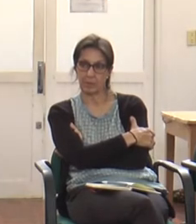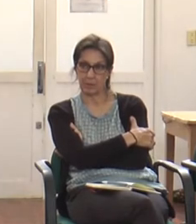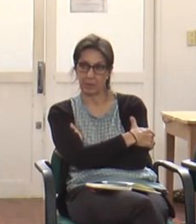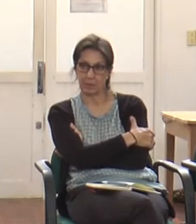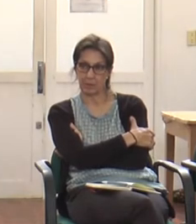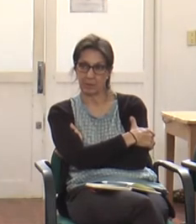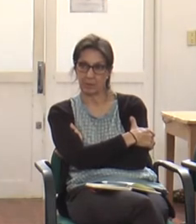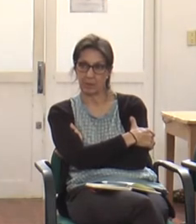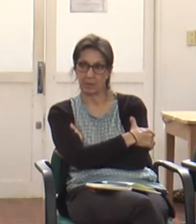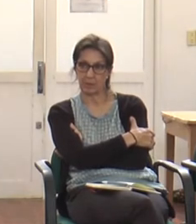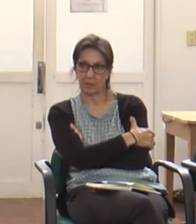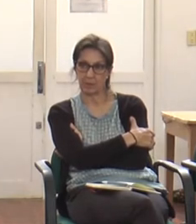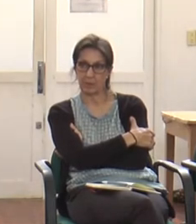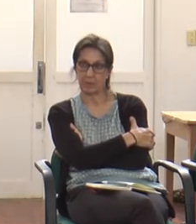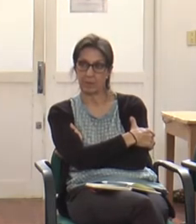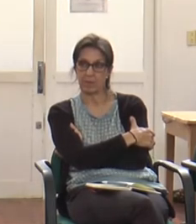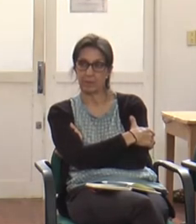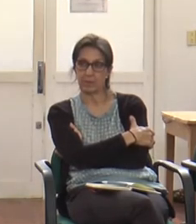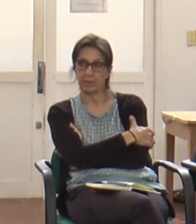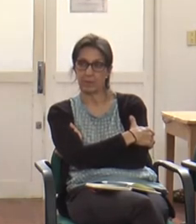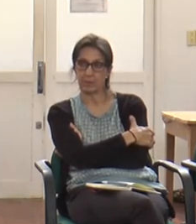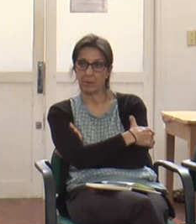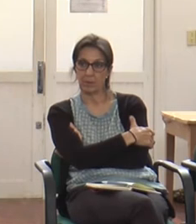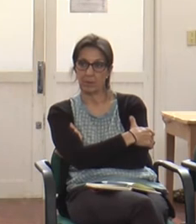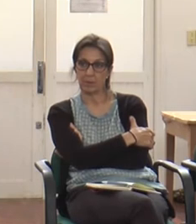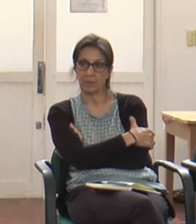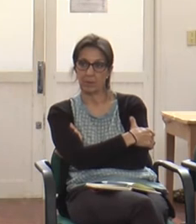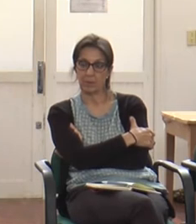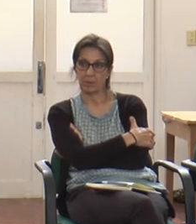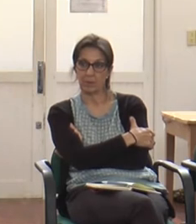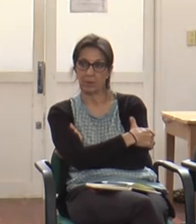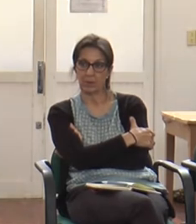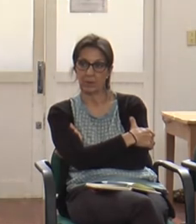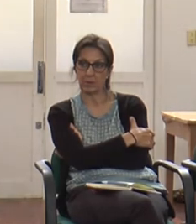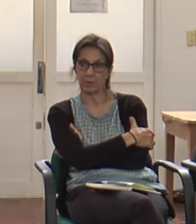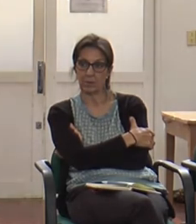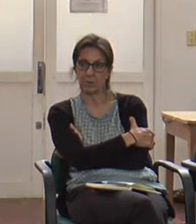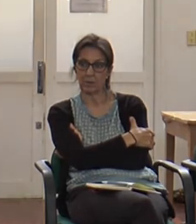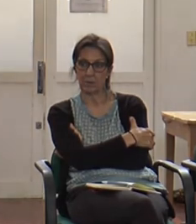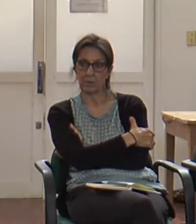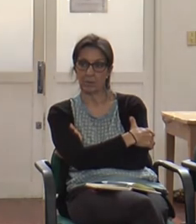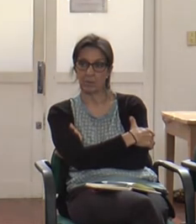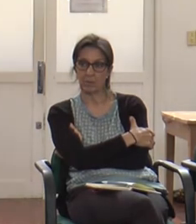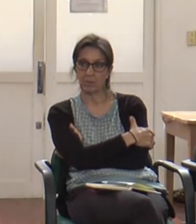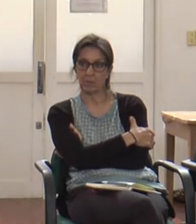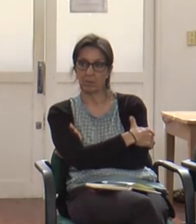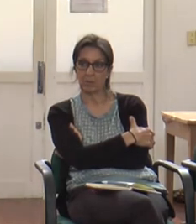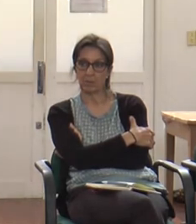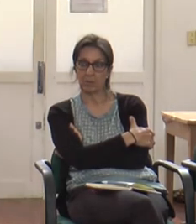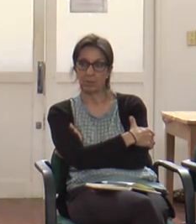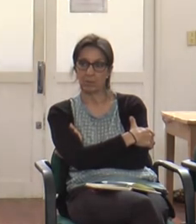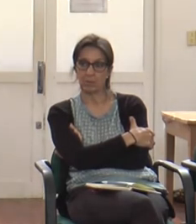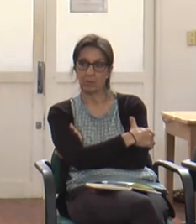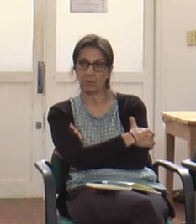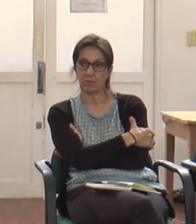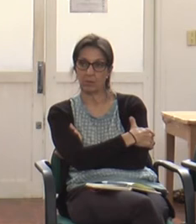los procesos de las personas en situación de discapacidad. Después, por otro lado, la idea es fortalecer el servicio de